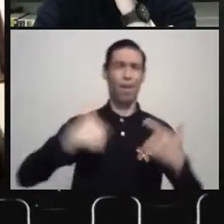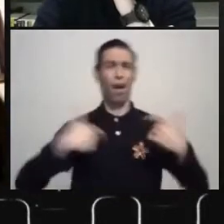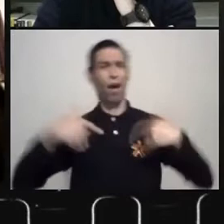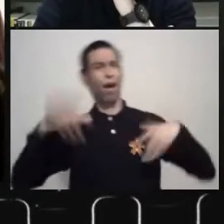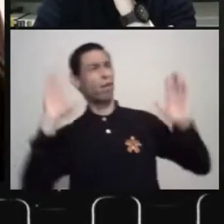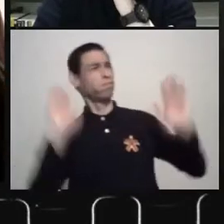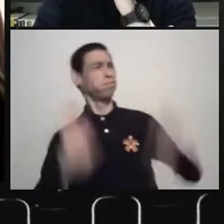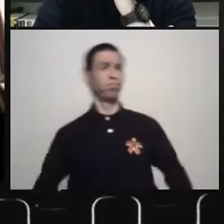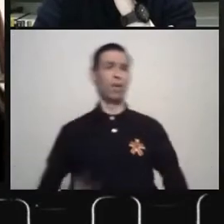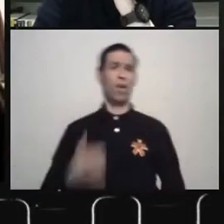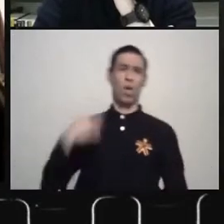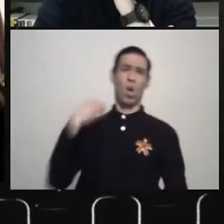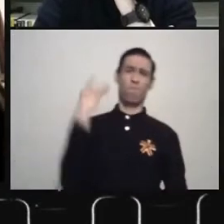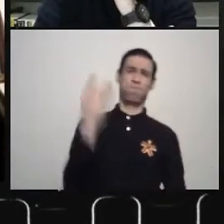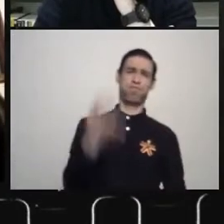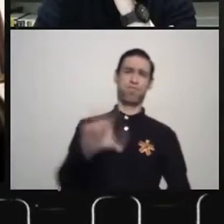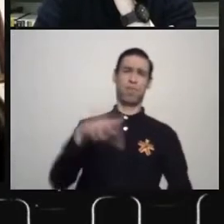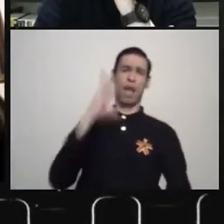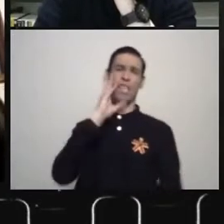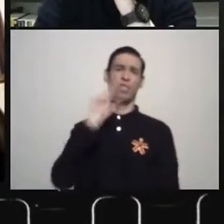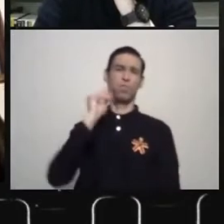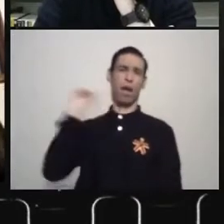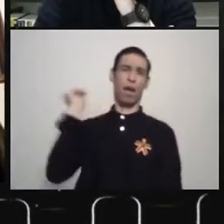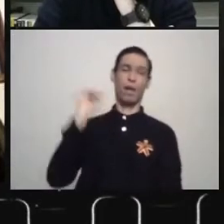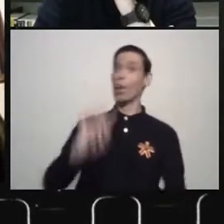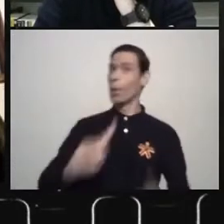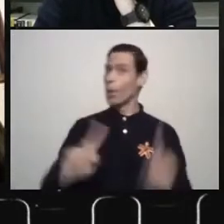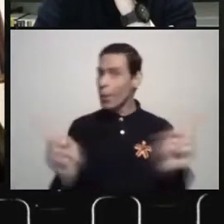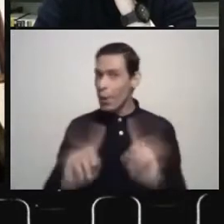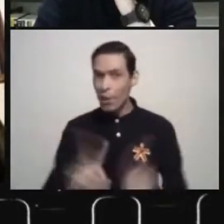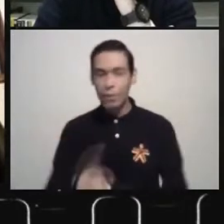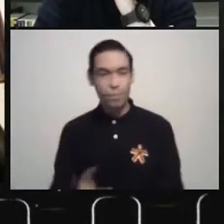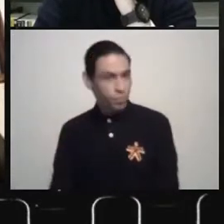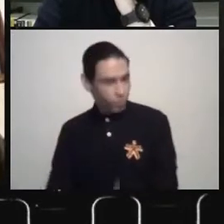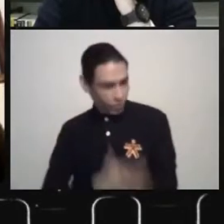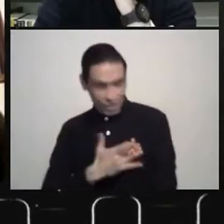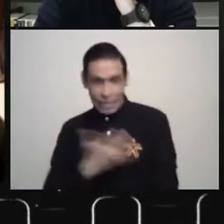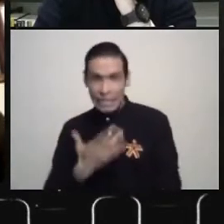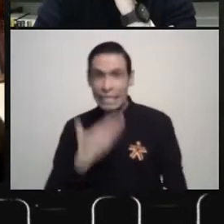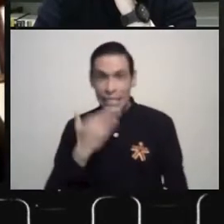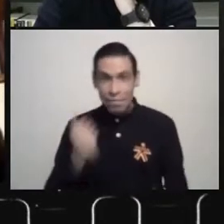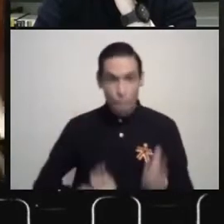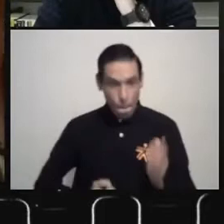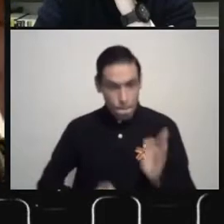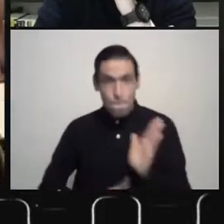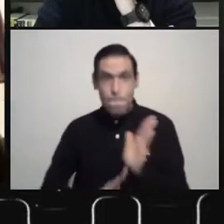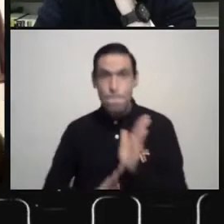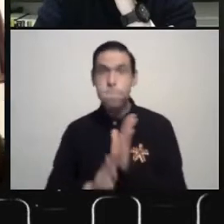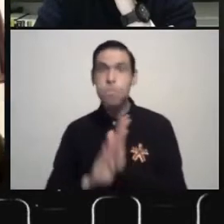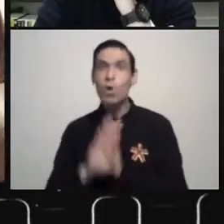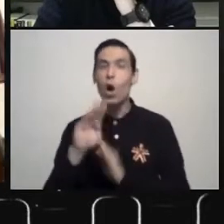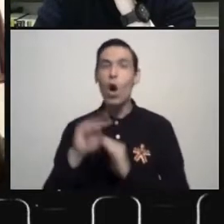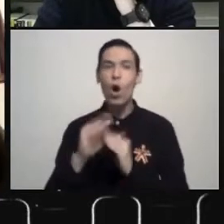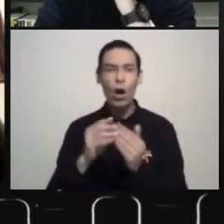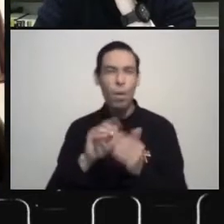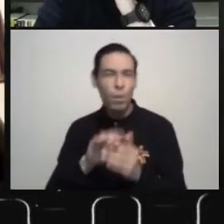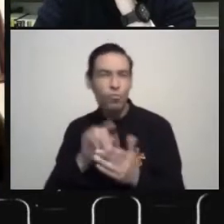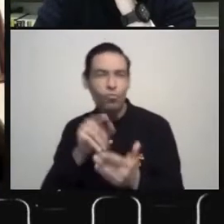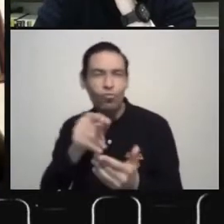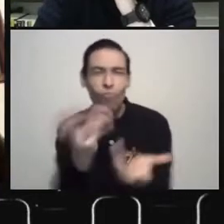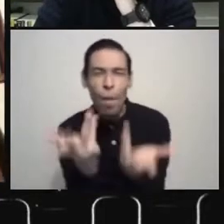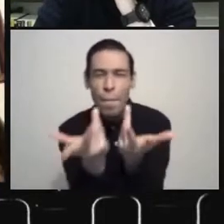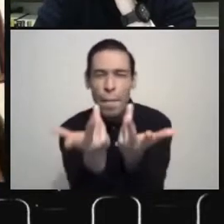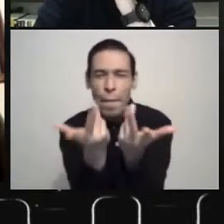más que él? No, me parece que es mucho más ganador el actor que hoy deja y obtiene toda la información, porque el